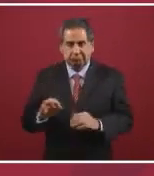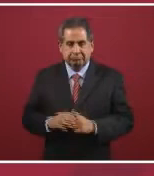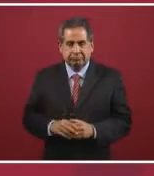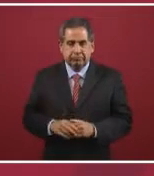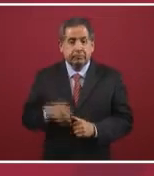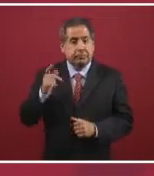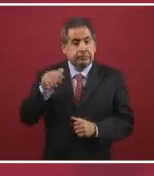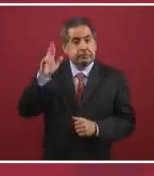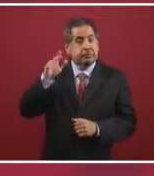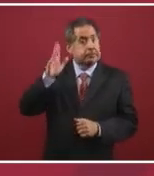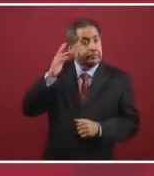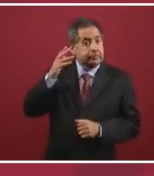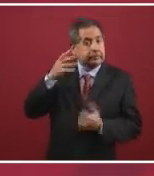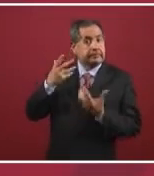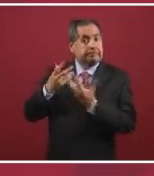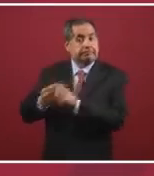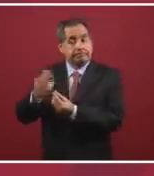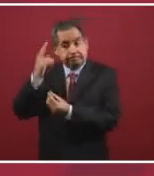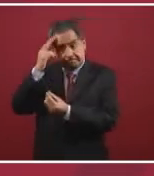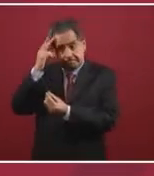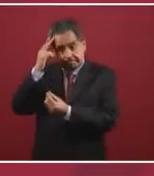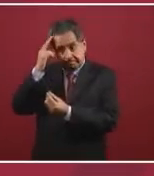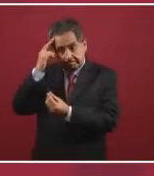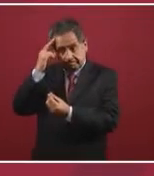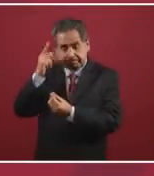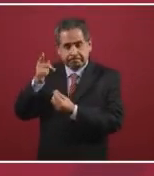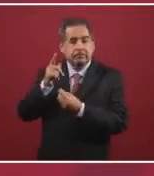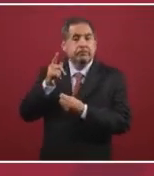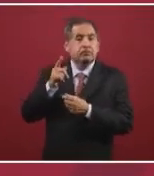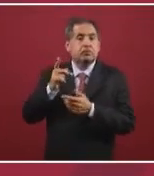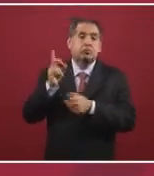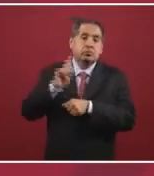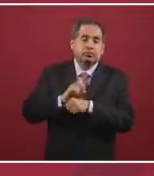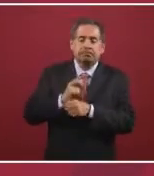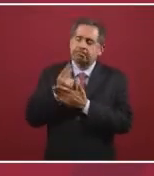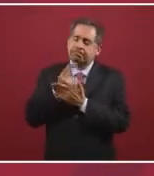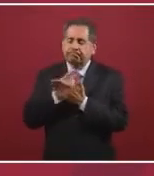era porfirista y una vez hizo una caricatura